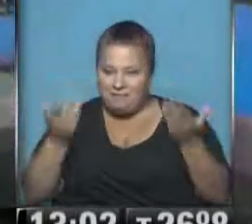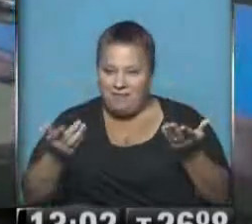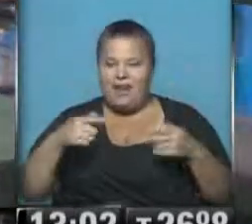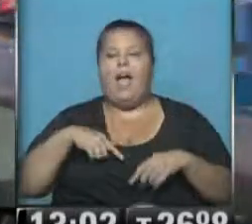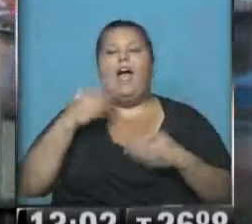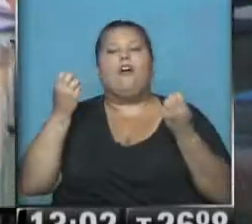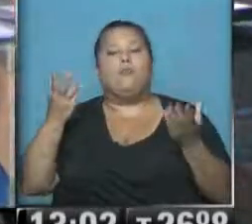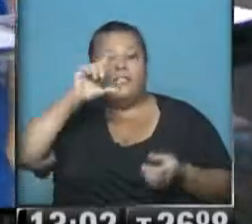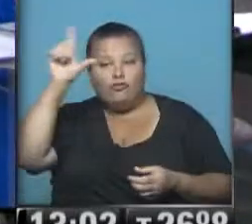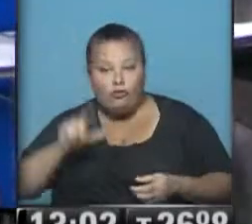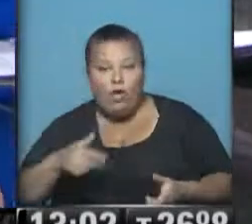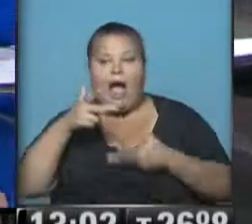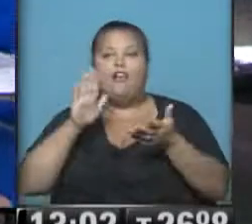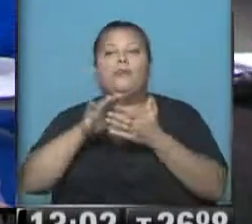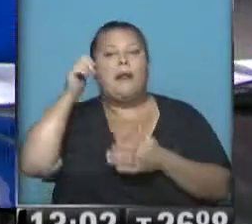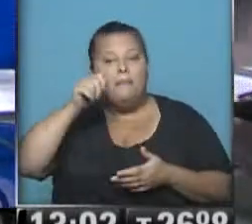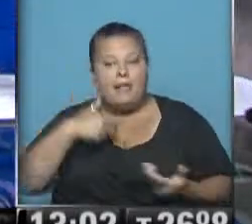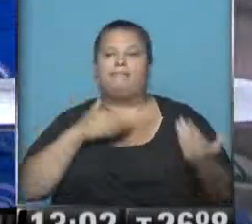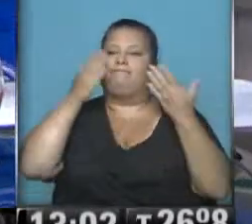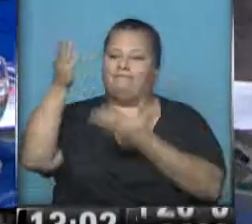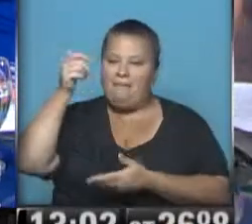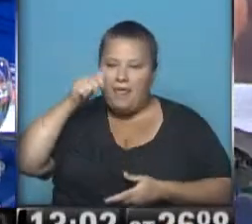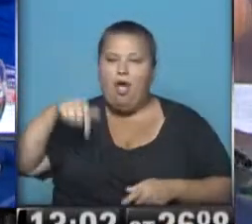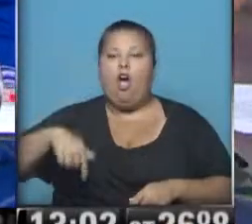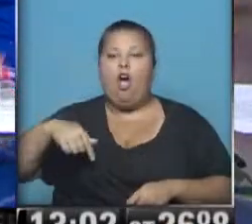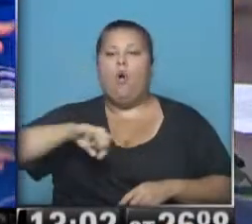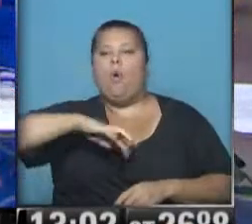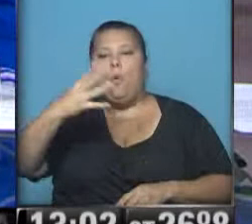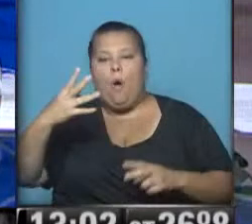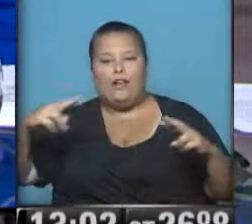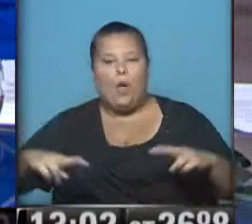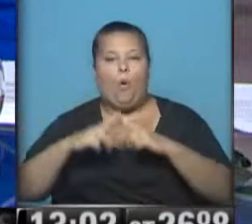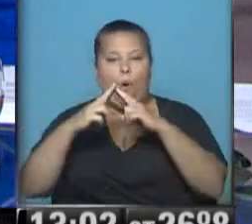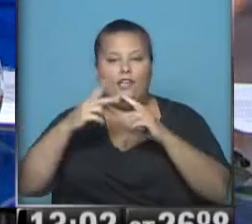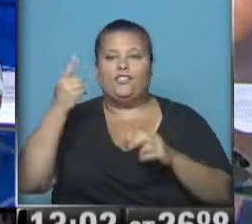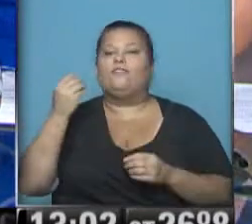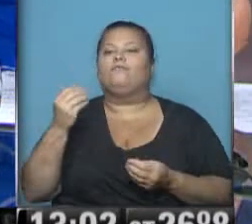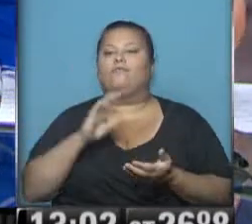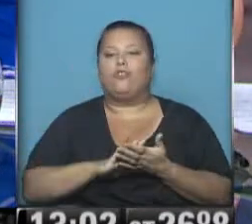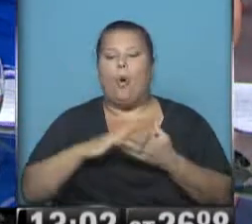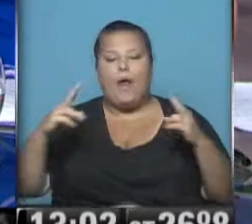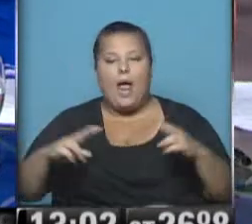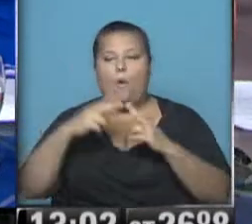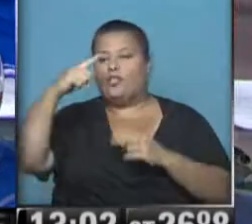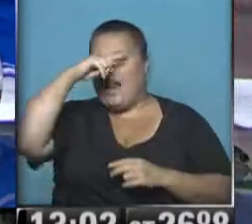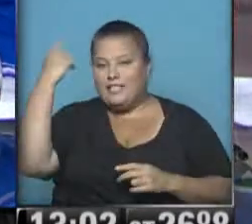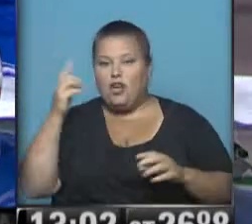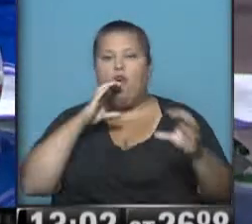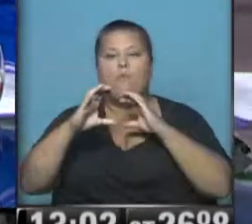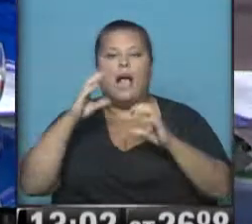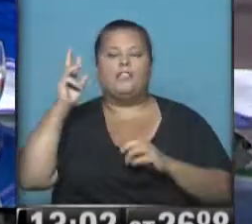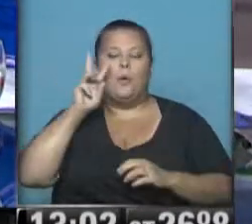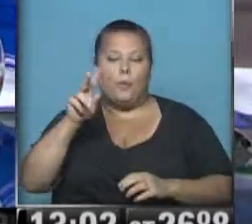¿Cómo les va en todo el país? Hablábamos de Mar del Plata, allí nos vamos porque se realiza este cuarto encuentro, la cuarta edición del Encuentro Nacional de